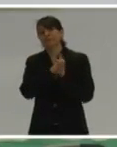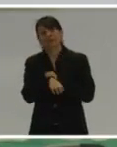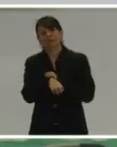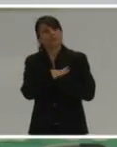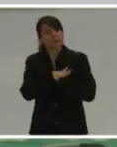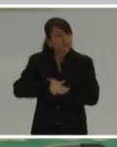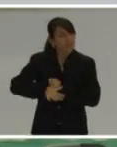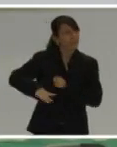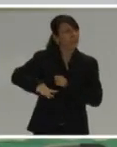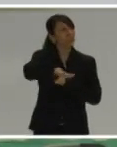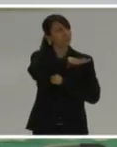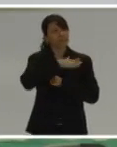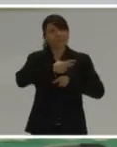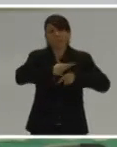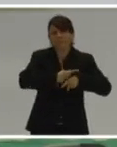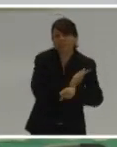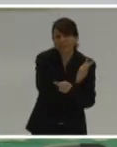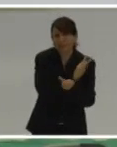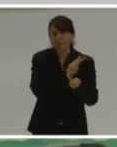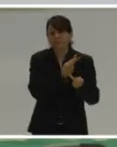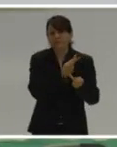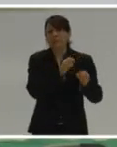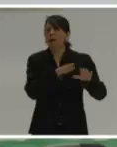soslayamos, ¿sí?